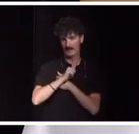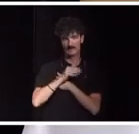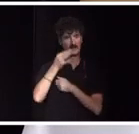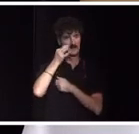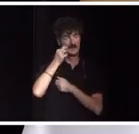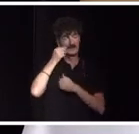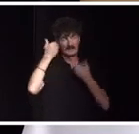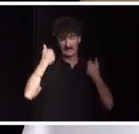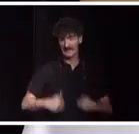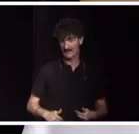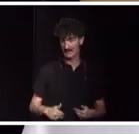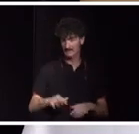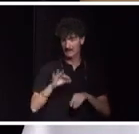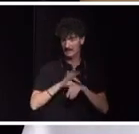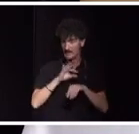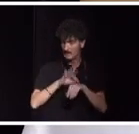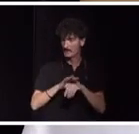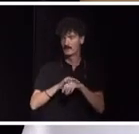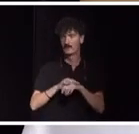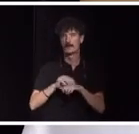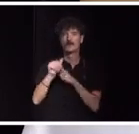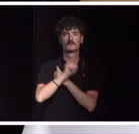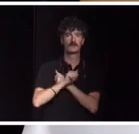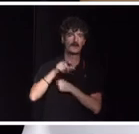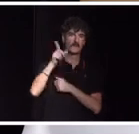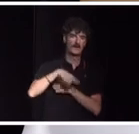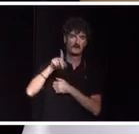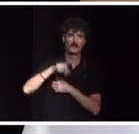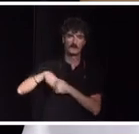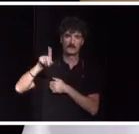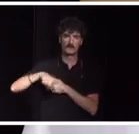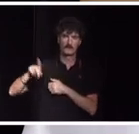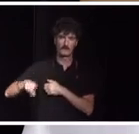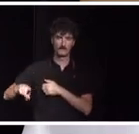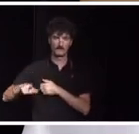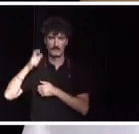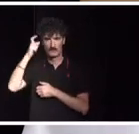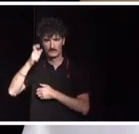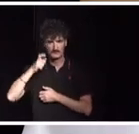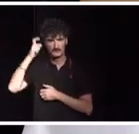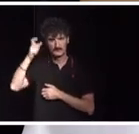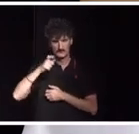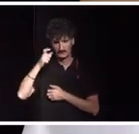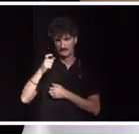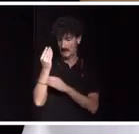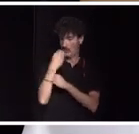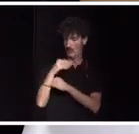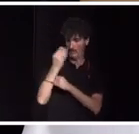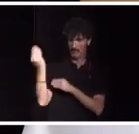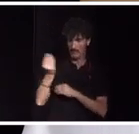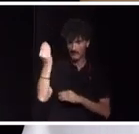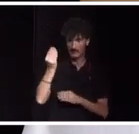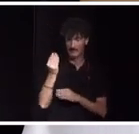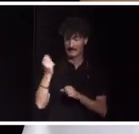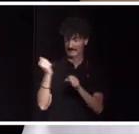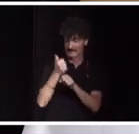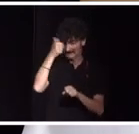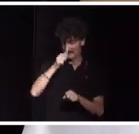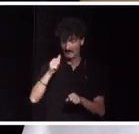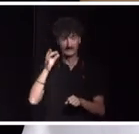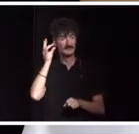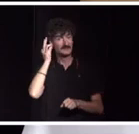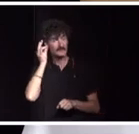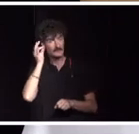y no tengamos que seguir esperando meses y meses para que nos atiendan. Y también que los trabajadores y las trabajadoras tengan